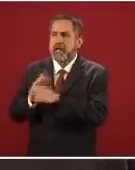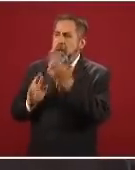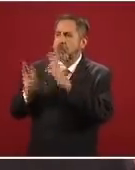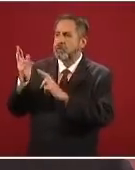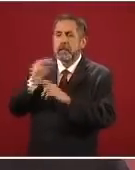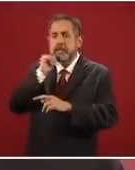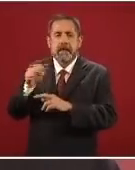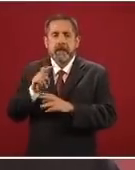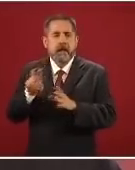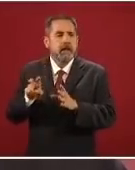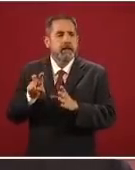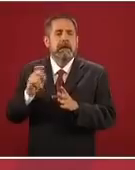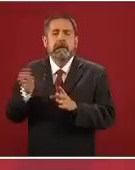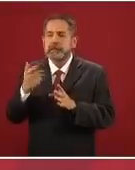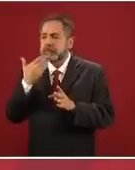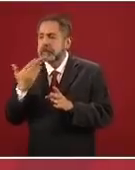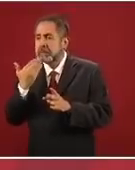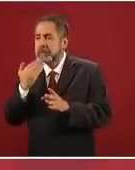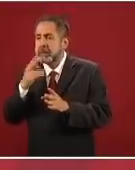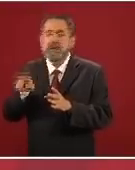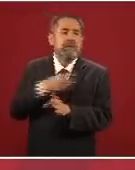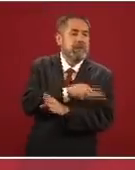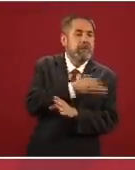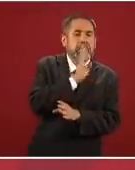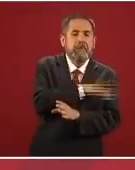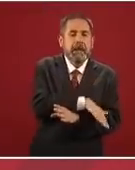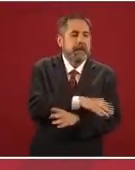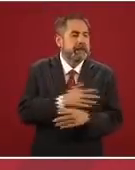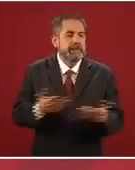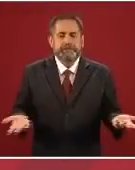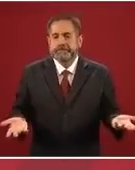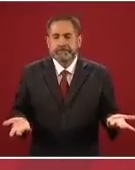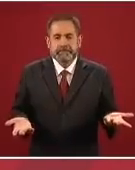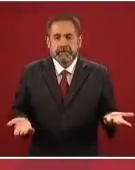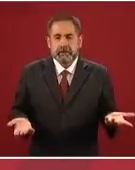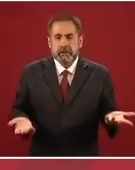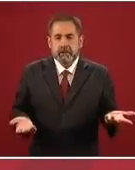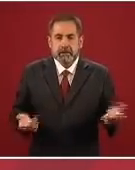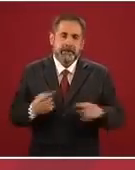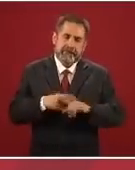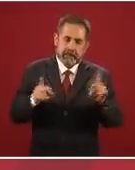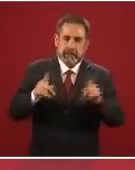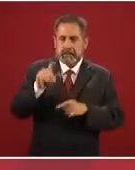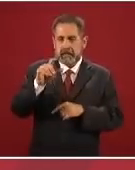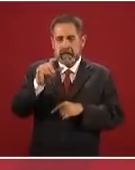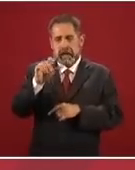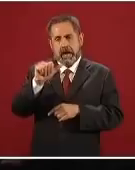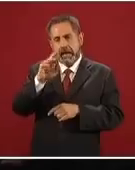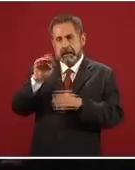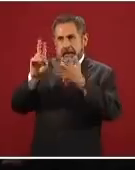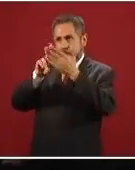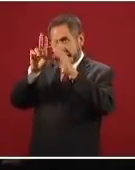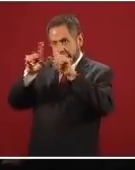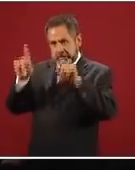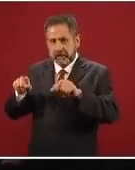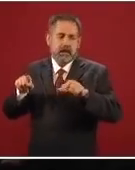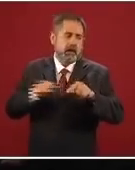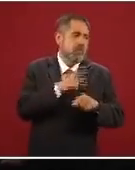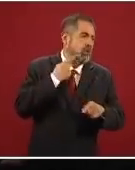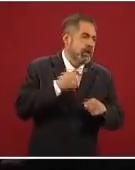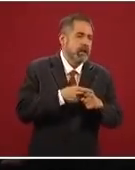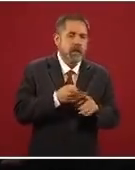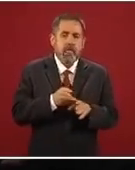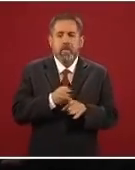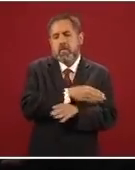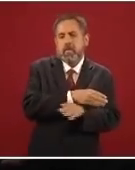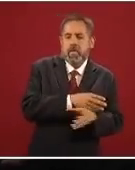de manera consecuente. Claro, una cosa es el arte, otra cosa la política. En la